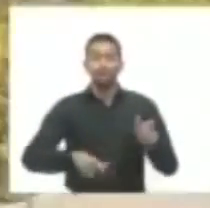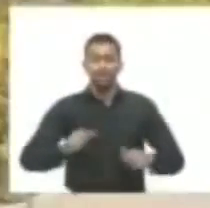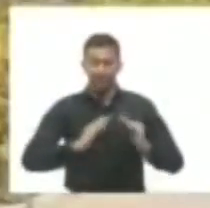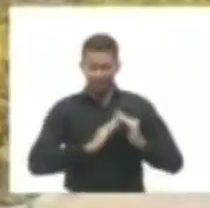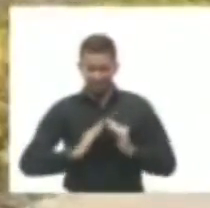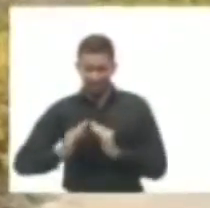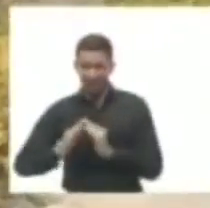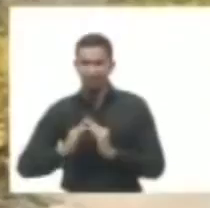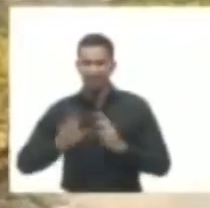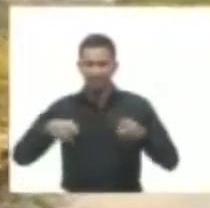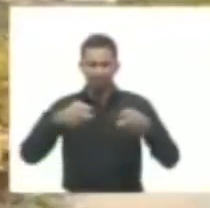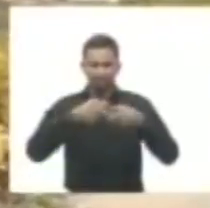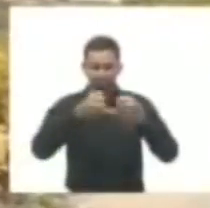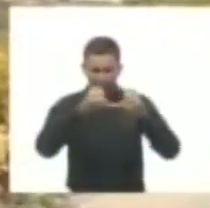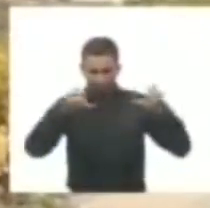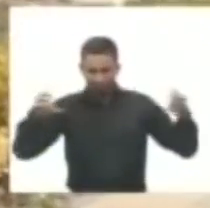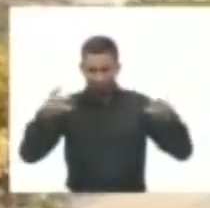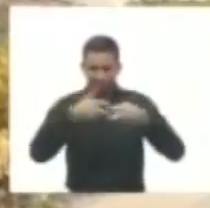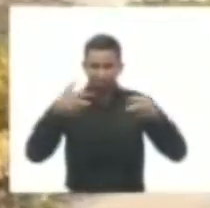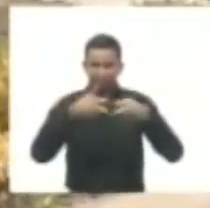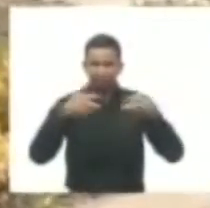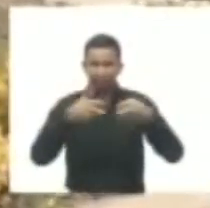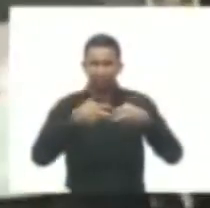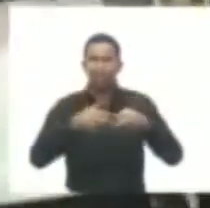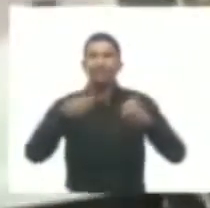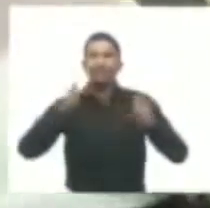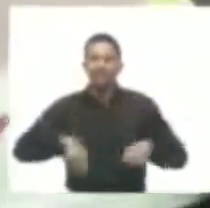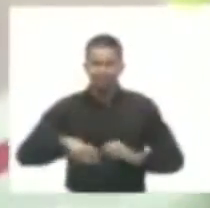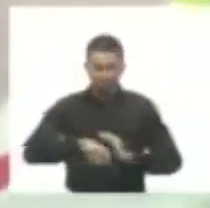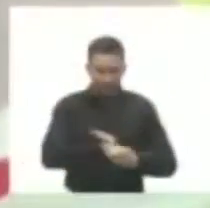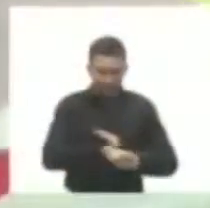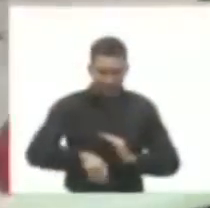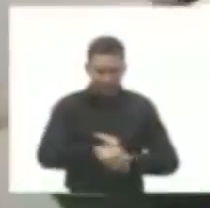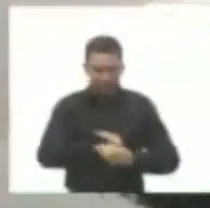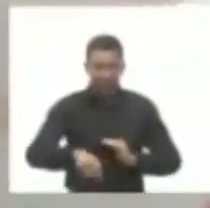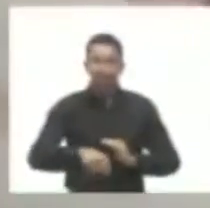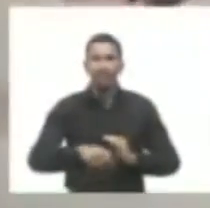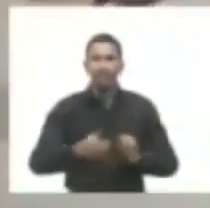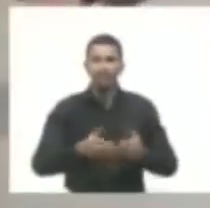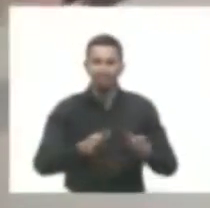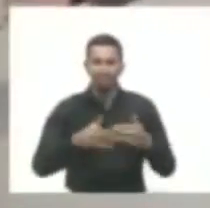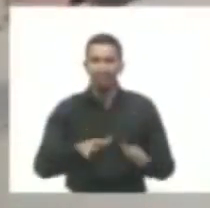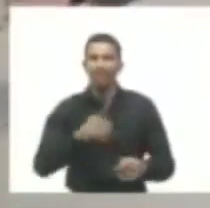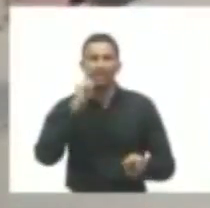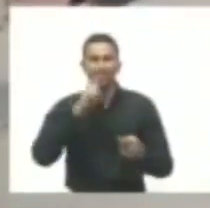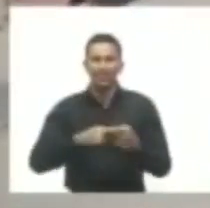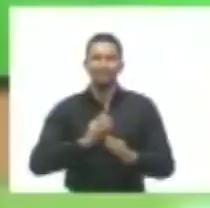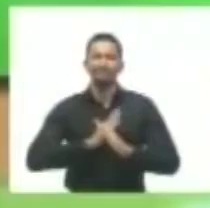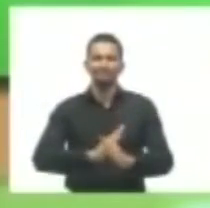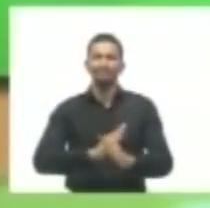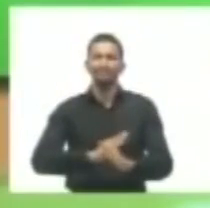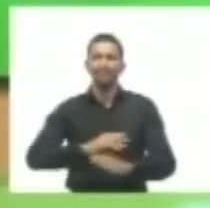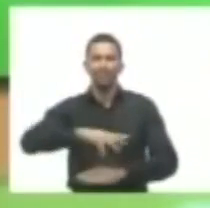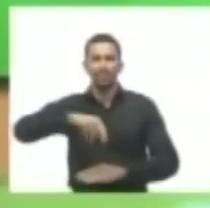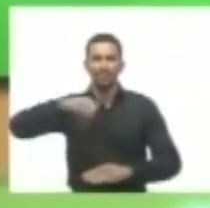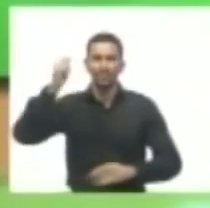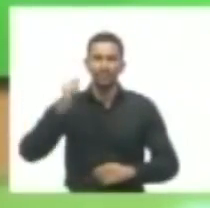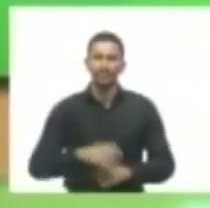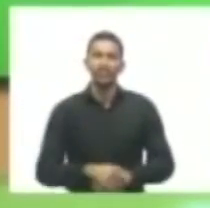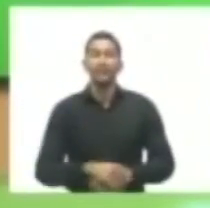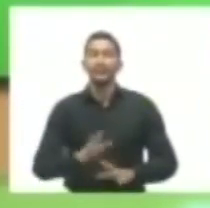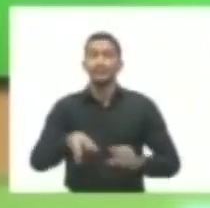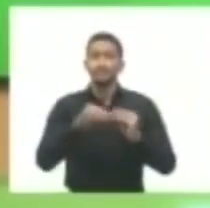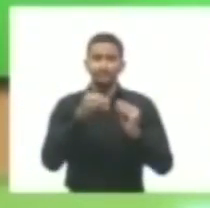y poner talanqueras para tratar de cerrarle así el paso a la delincuencia. Más noticias, un menor